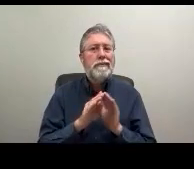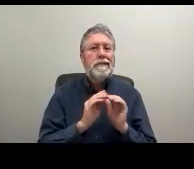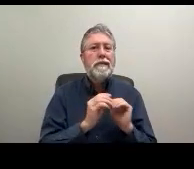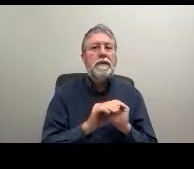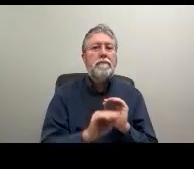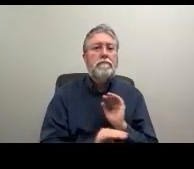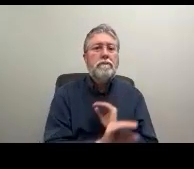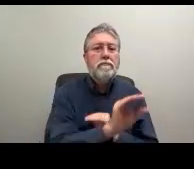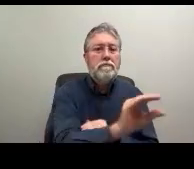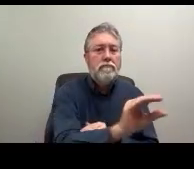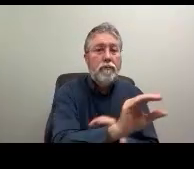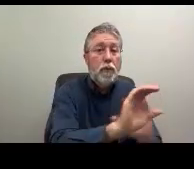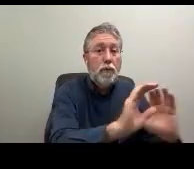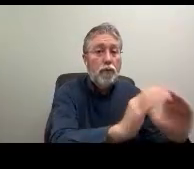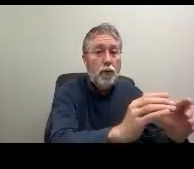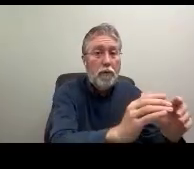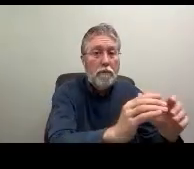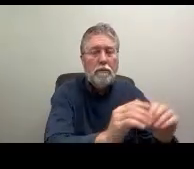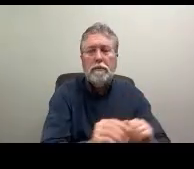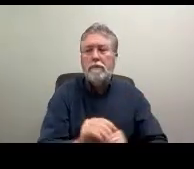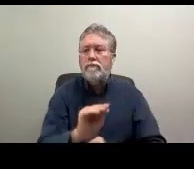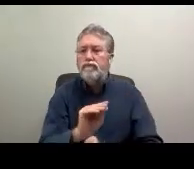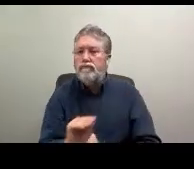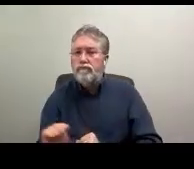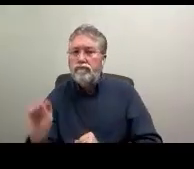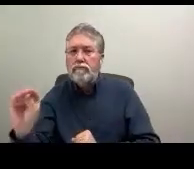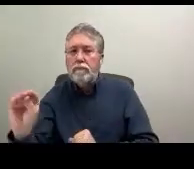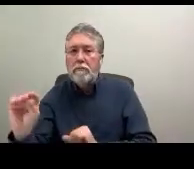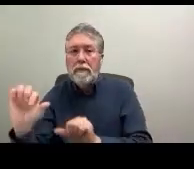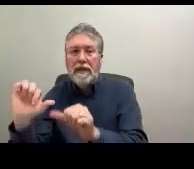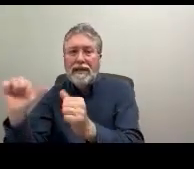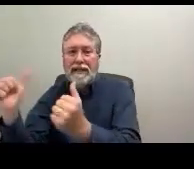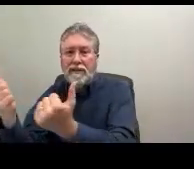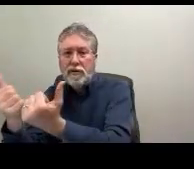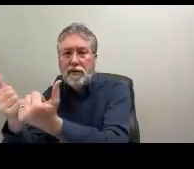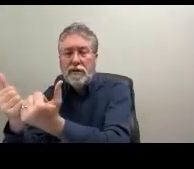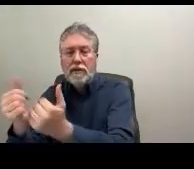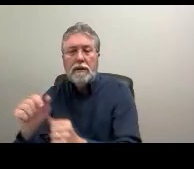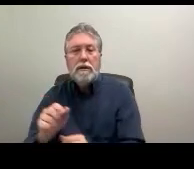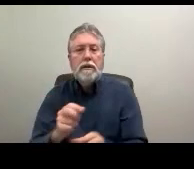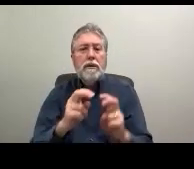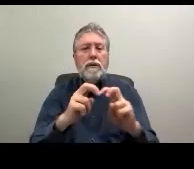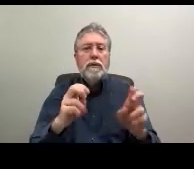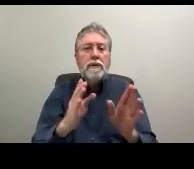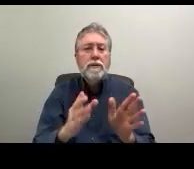investigadores que están en las agencias que tienen interés en esto.